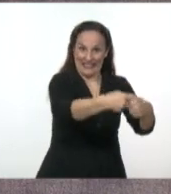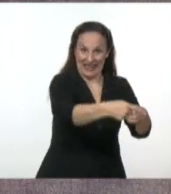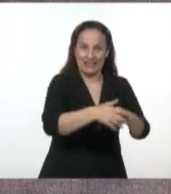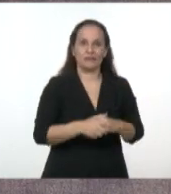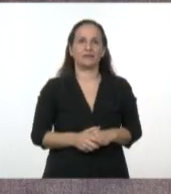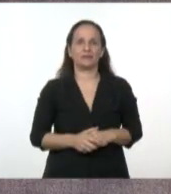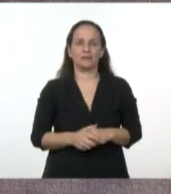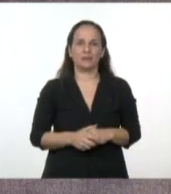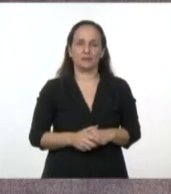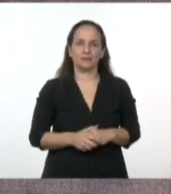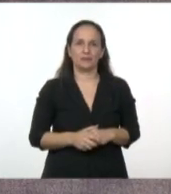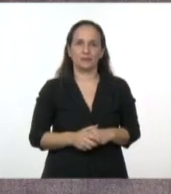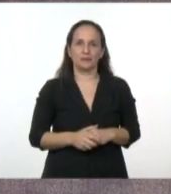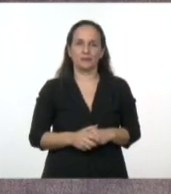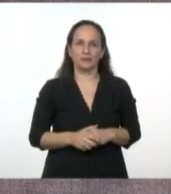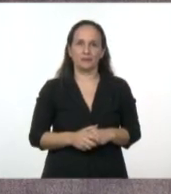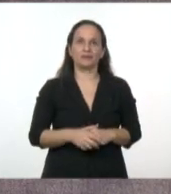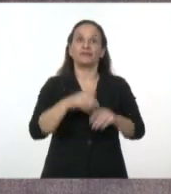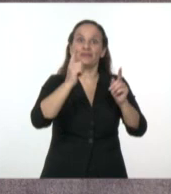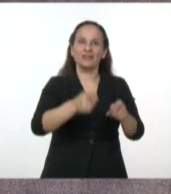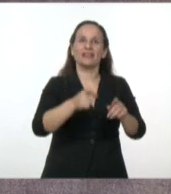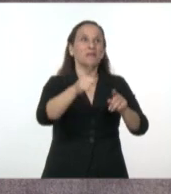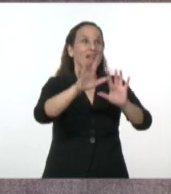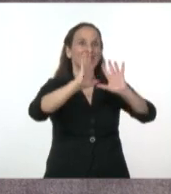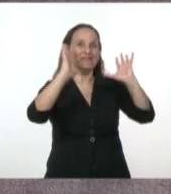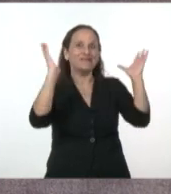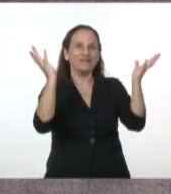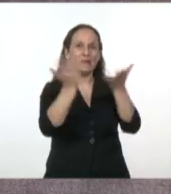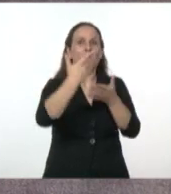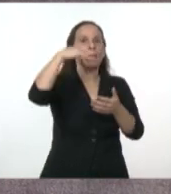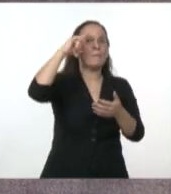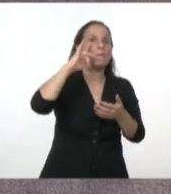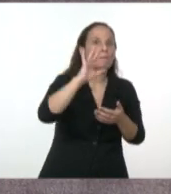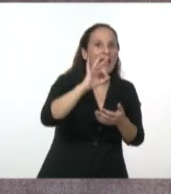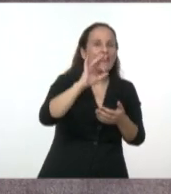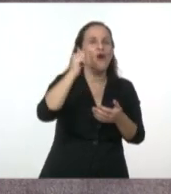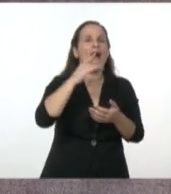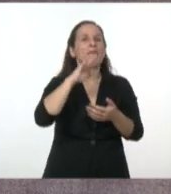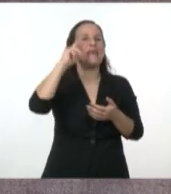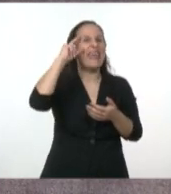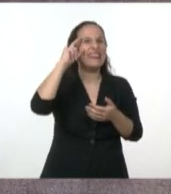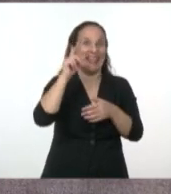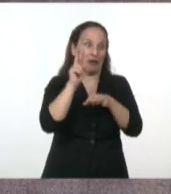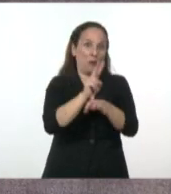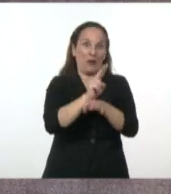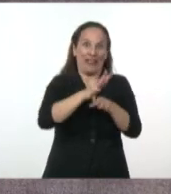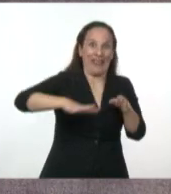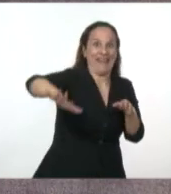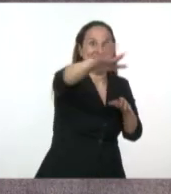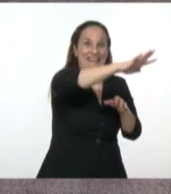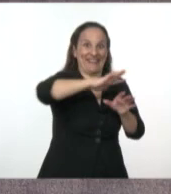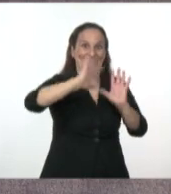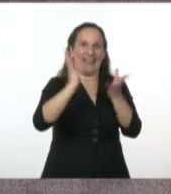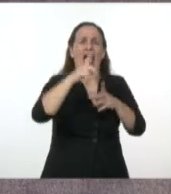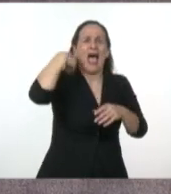Y aparece entonces el medio ambiente, el cuidado de la biodiversidad.